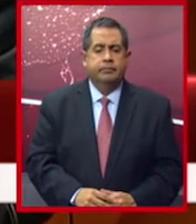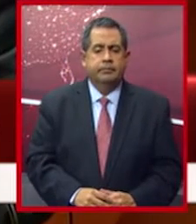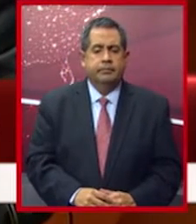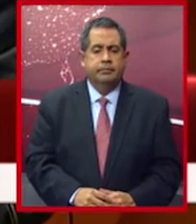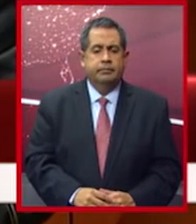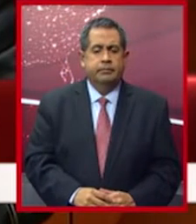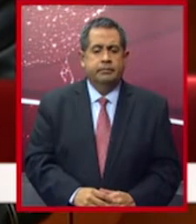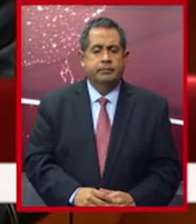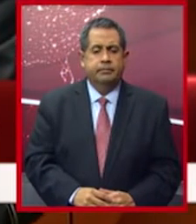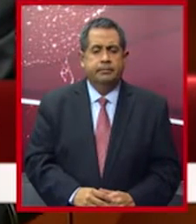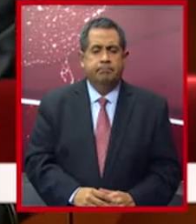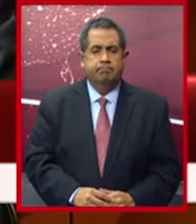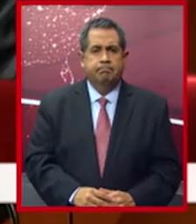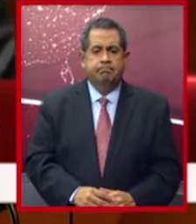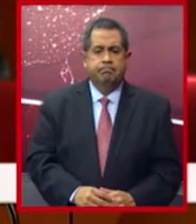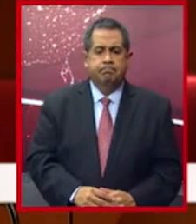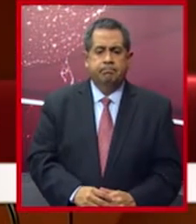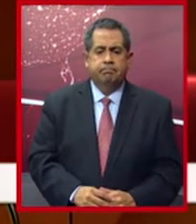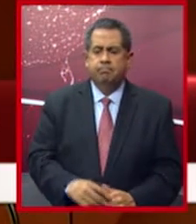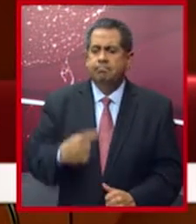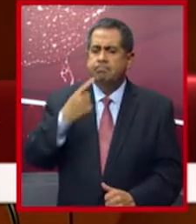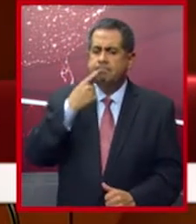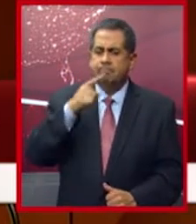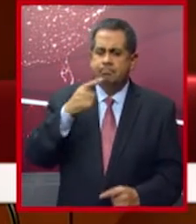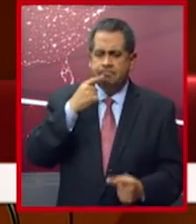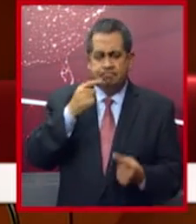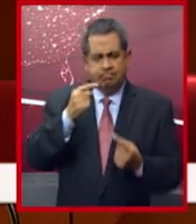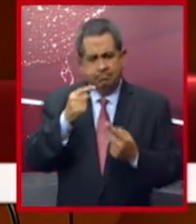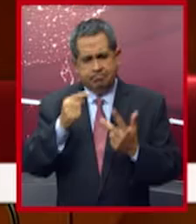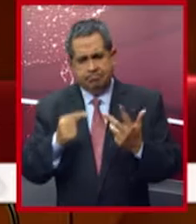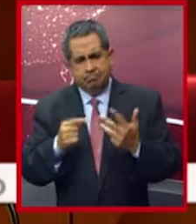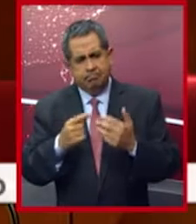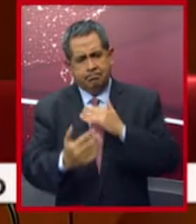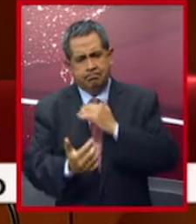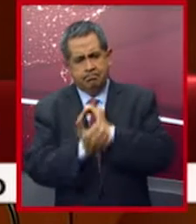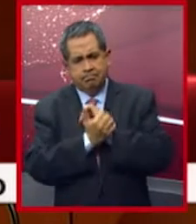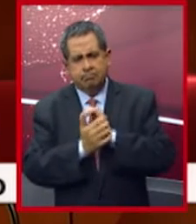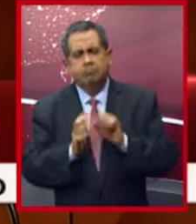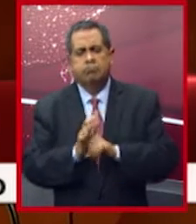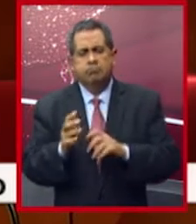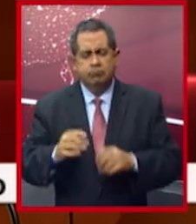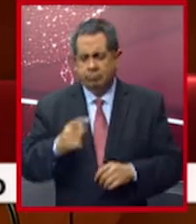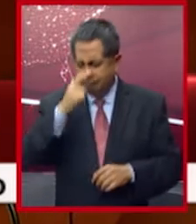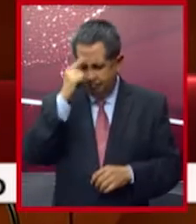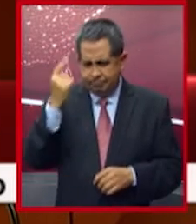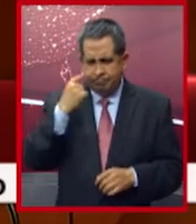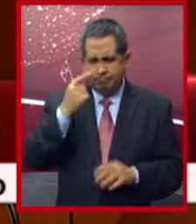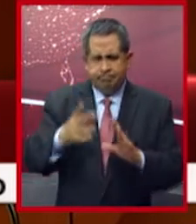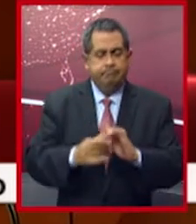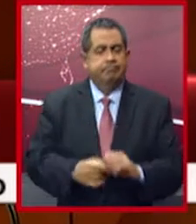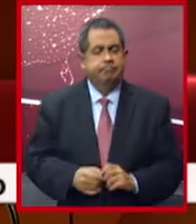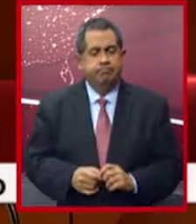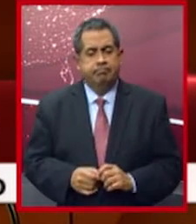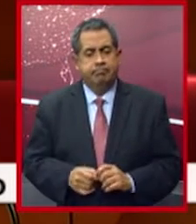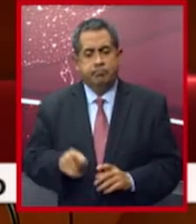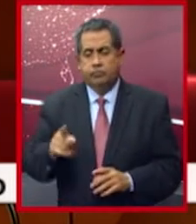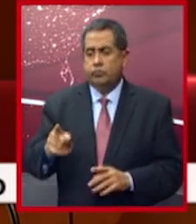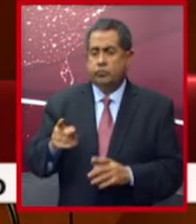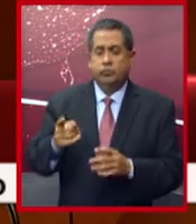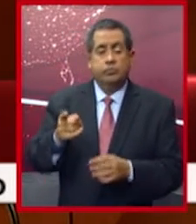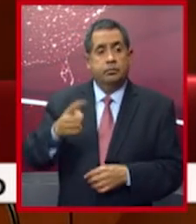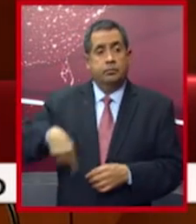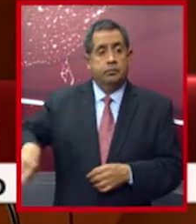Las demandas son sencillas. Eliminar todos los seguros de